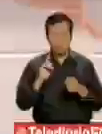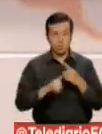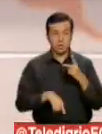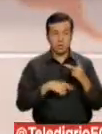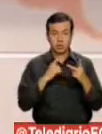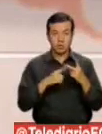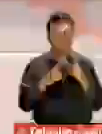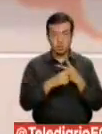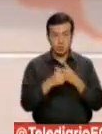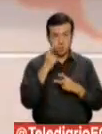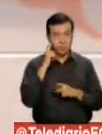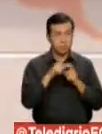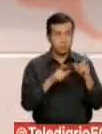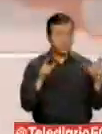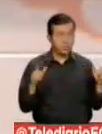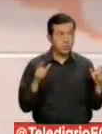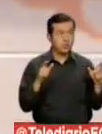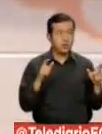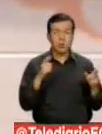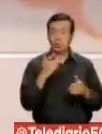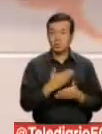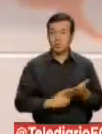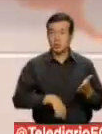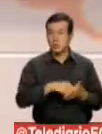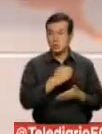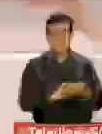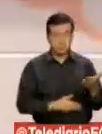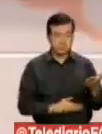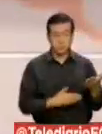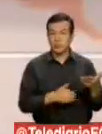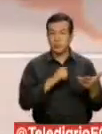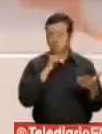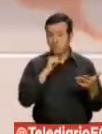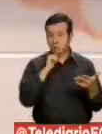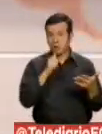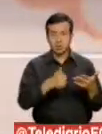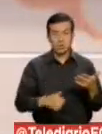solamente a agentes de recepción y no se topa